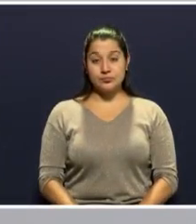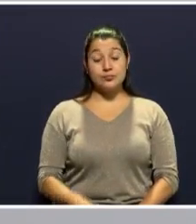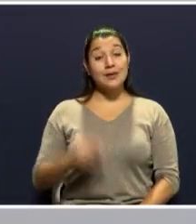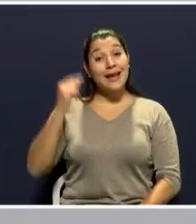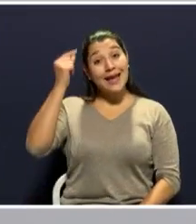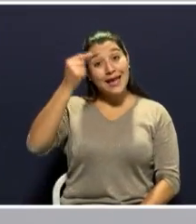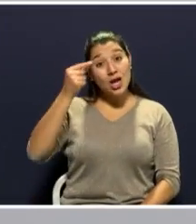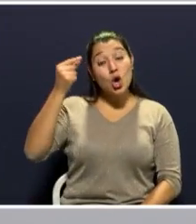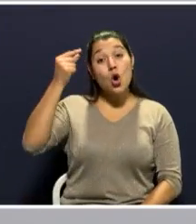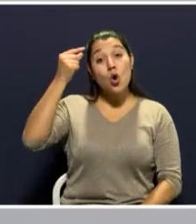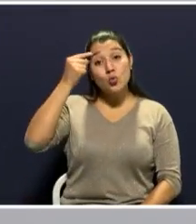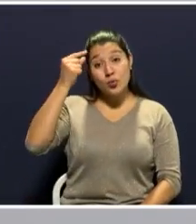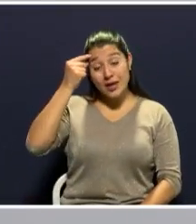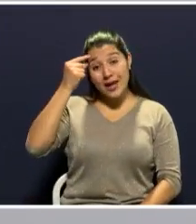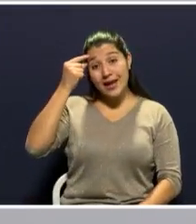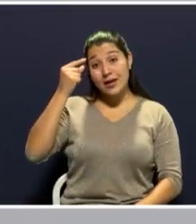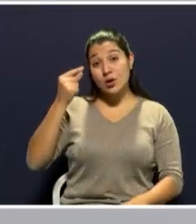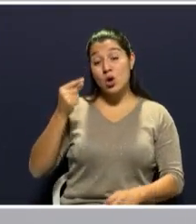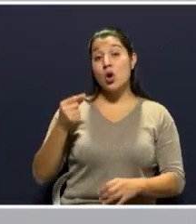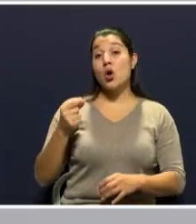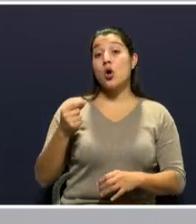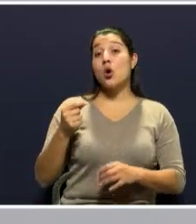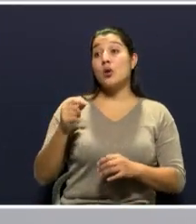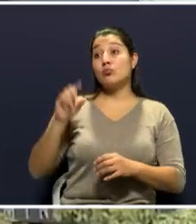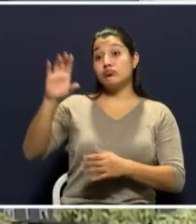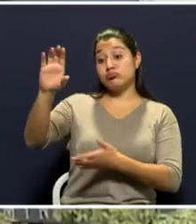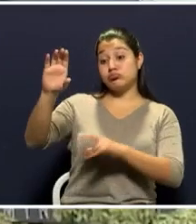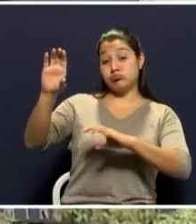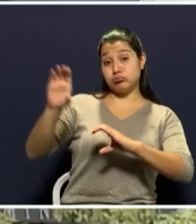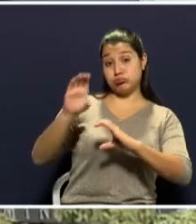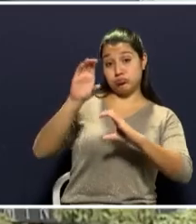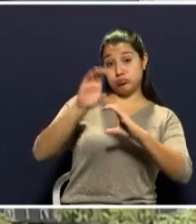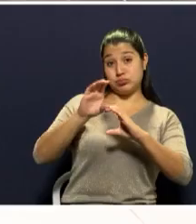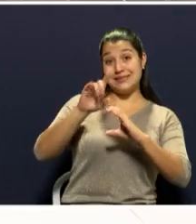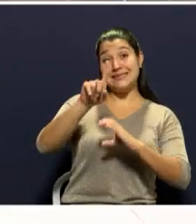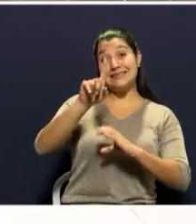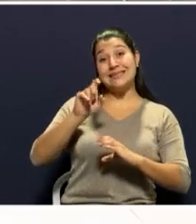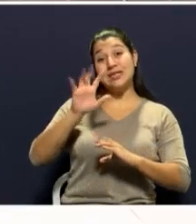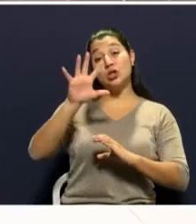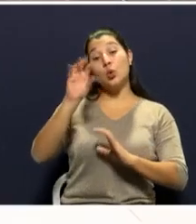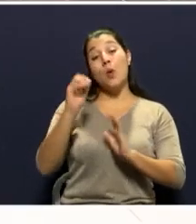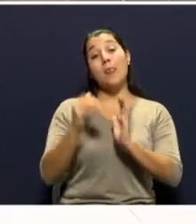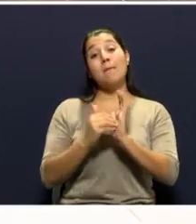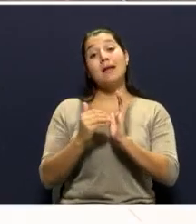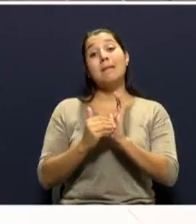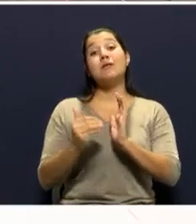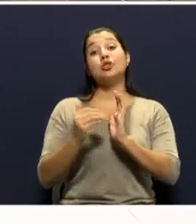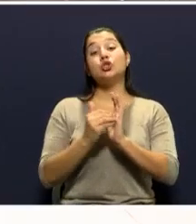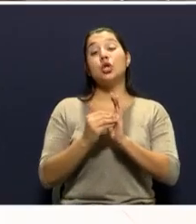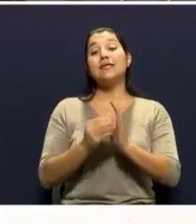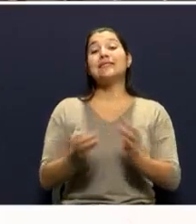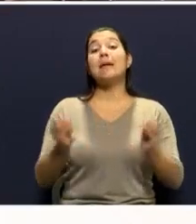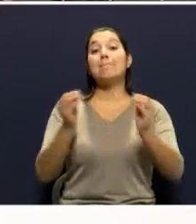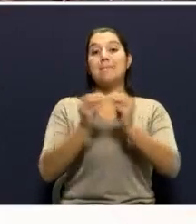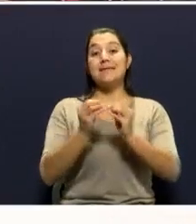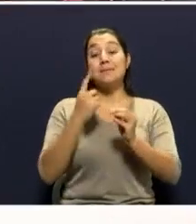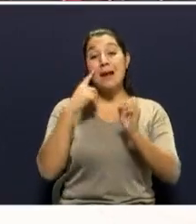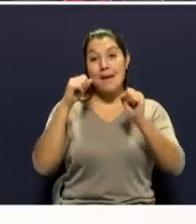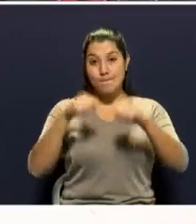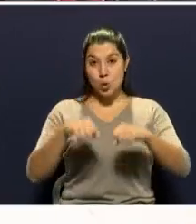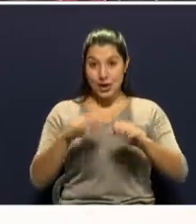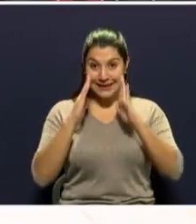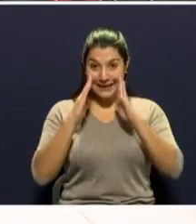El gobierno contará con 150.000 millones para atender la emergencia del COVID-19 tras la aprobación en